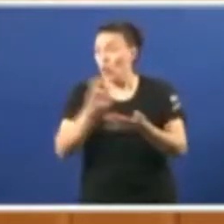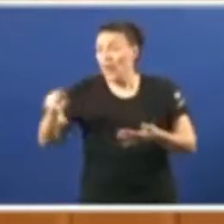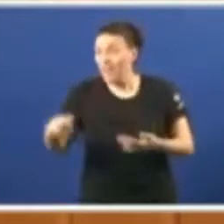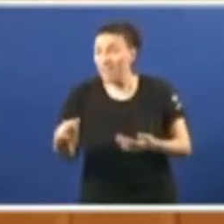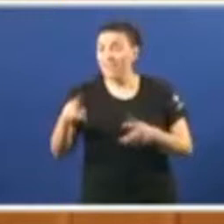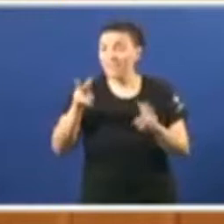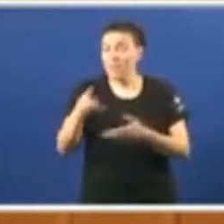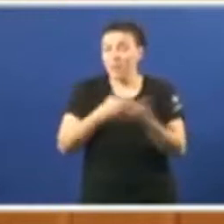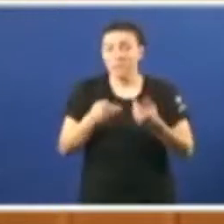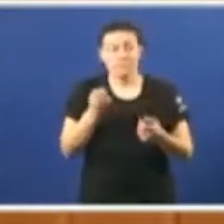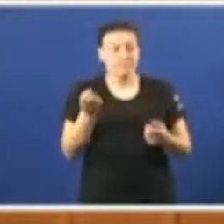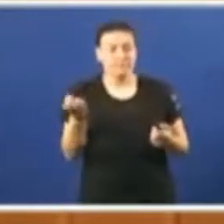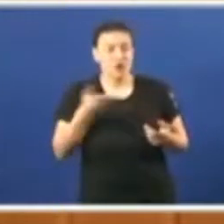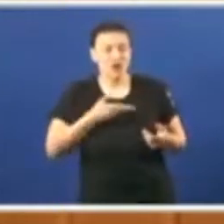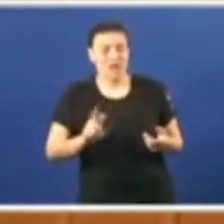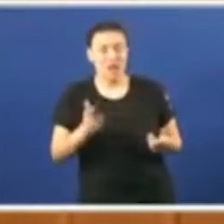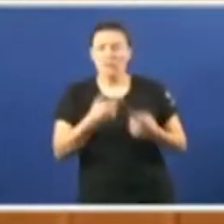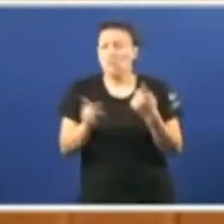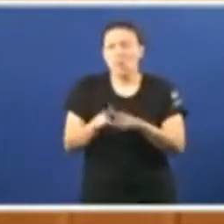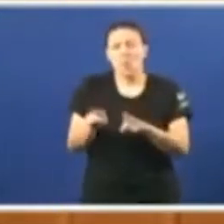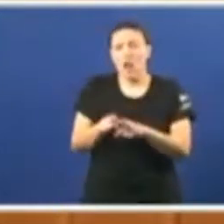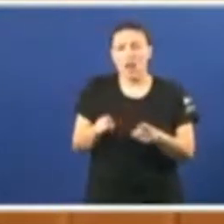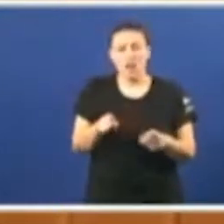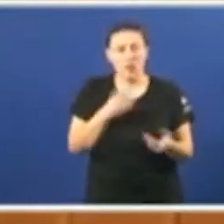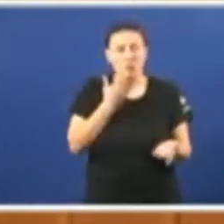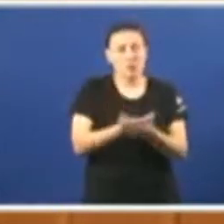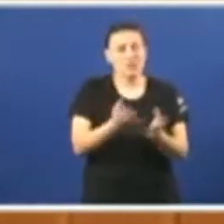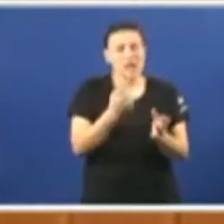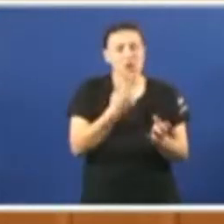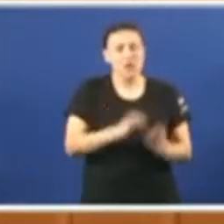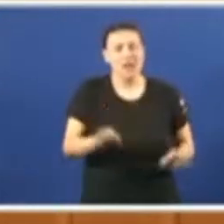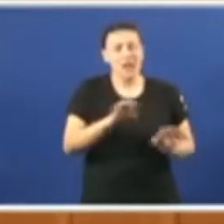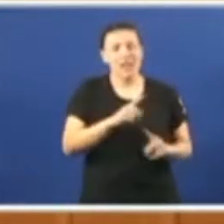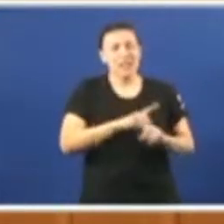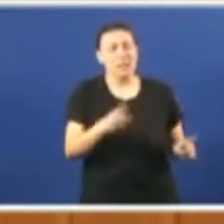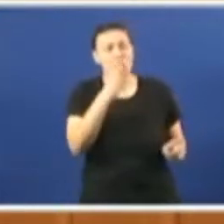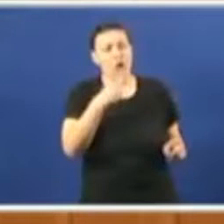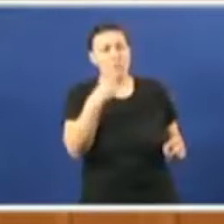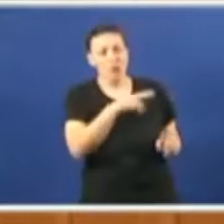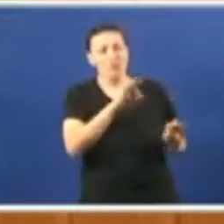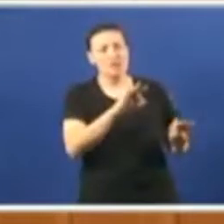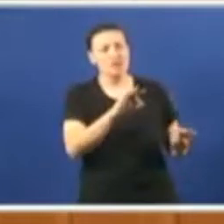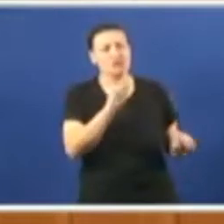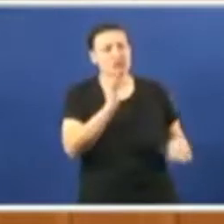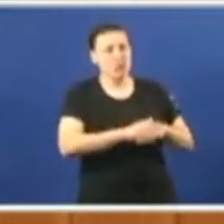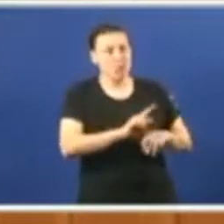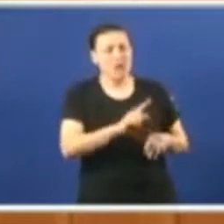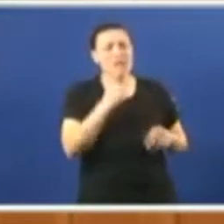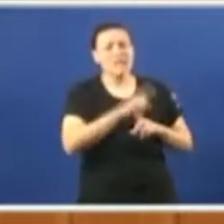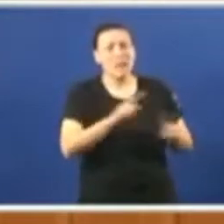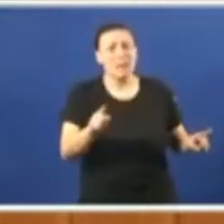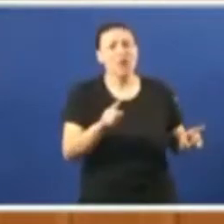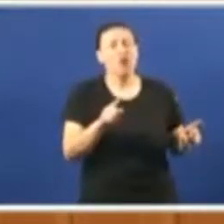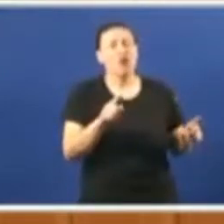traballan na cooperación. Pero diso a súa iniciativa non di nada. Como tampouco di nada de todos os compromisos pendentes incumpridos. Non di nada